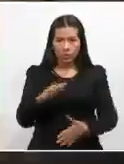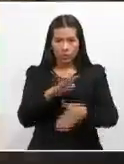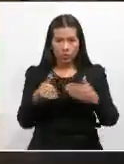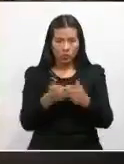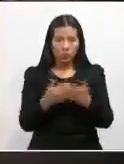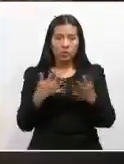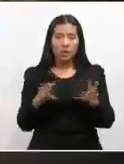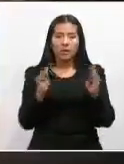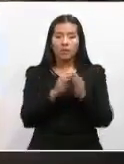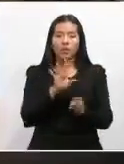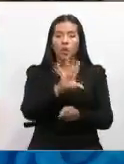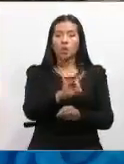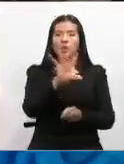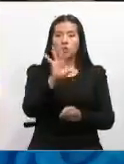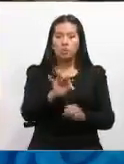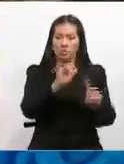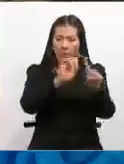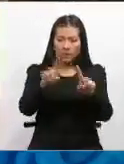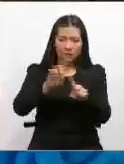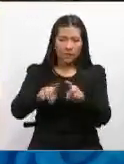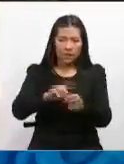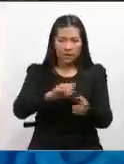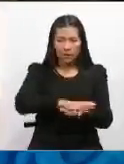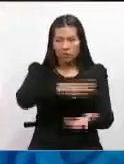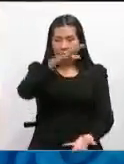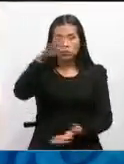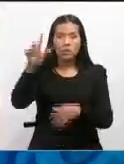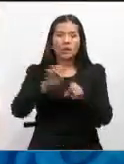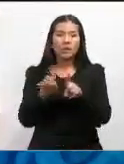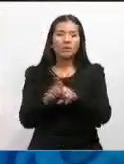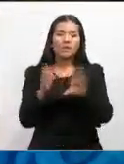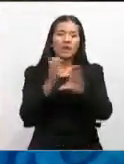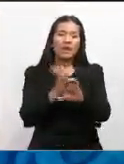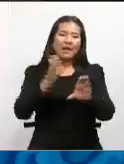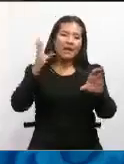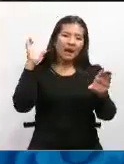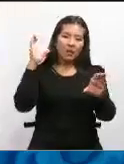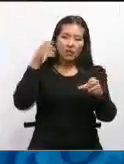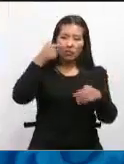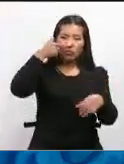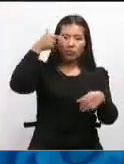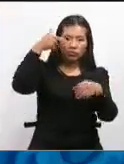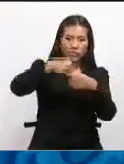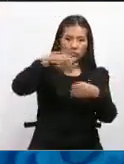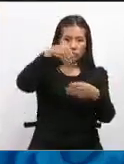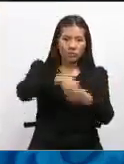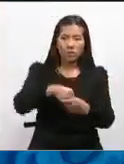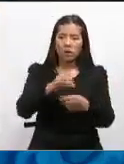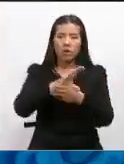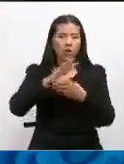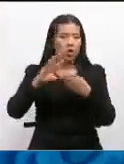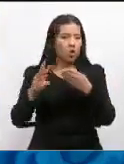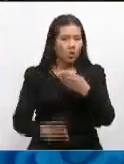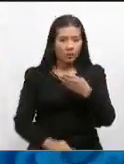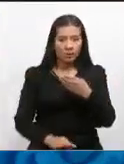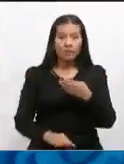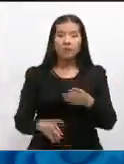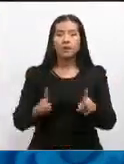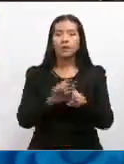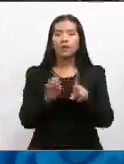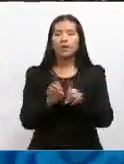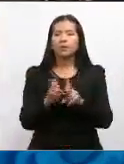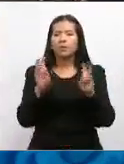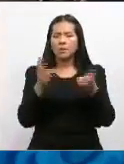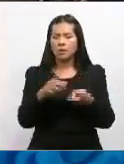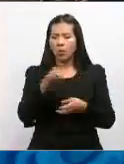89 fusiles un camión cisterna con un producto completo ponemos un camión